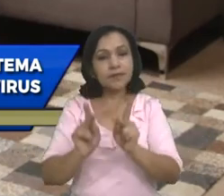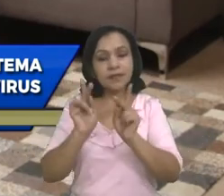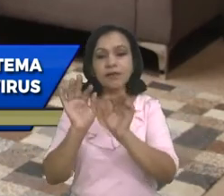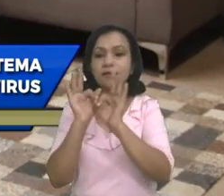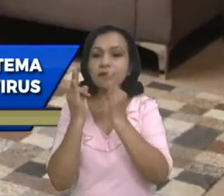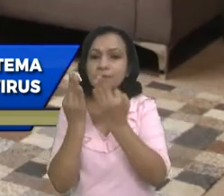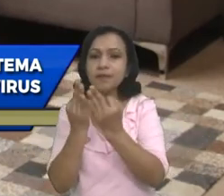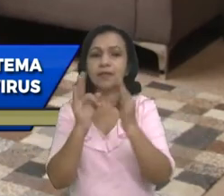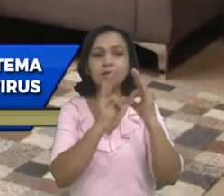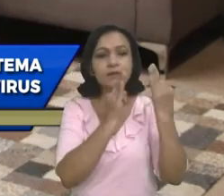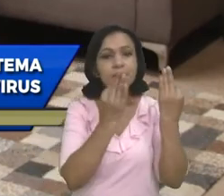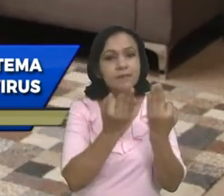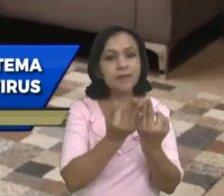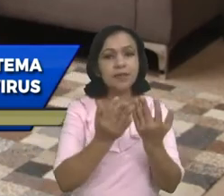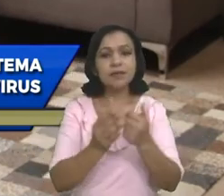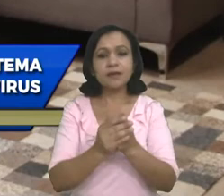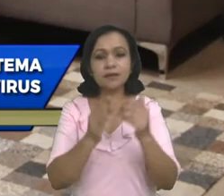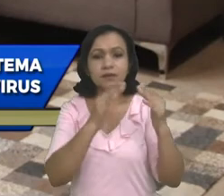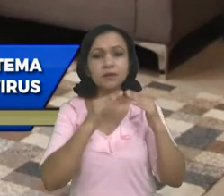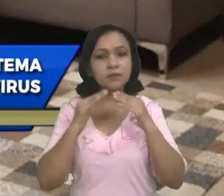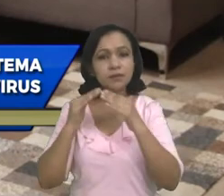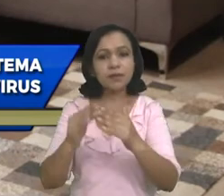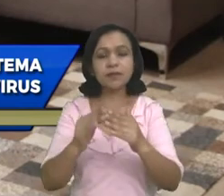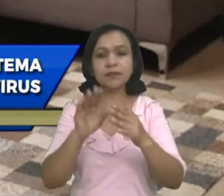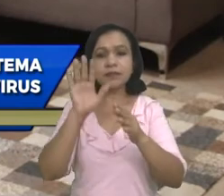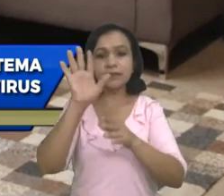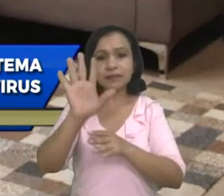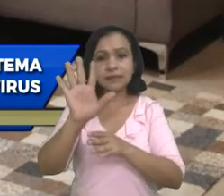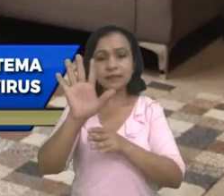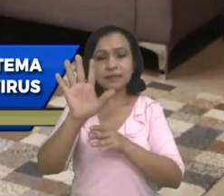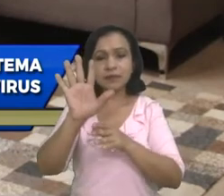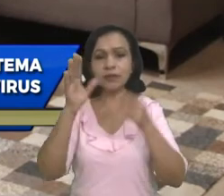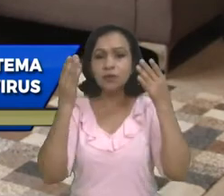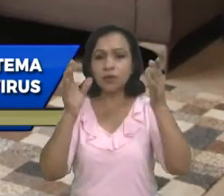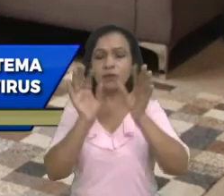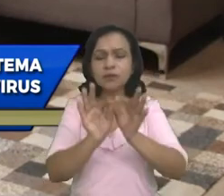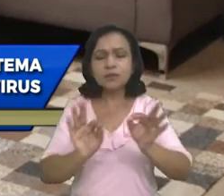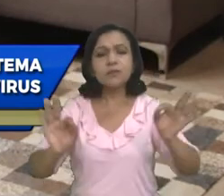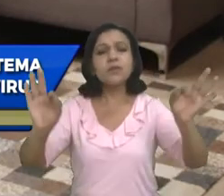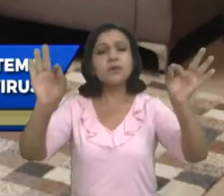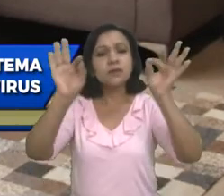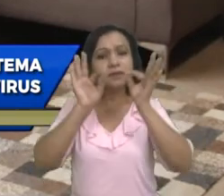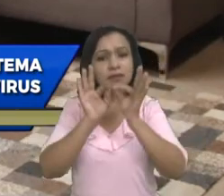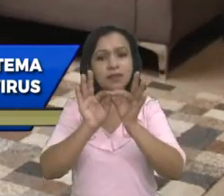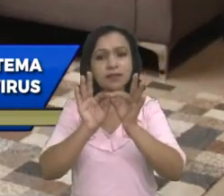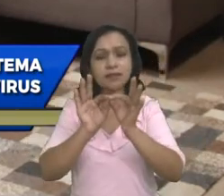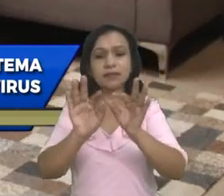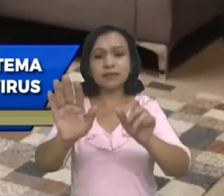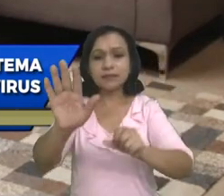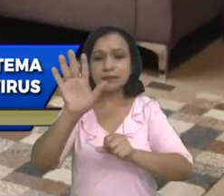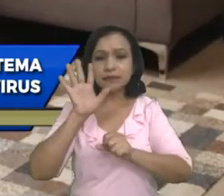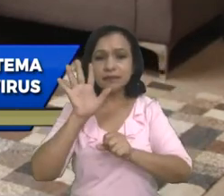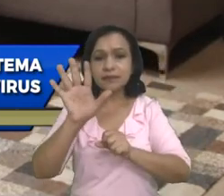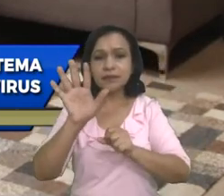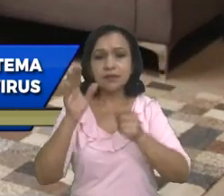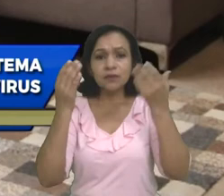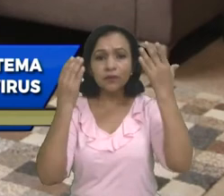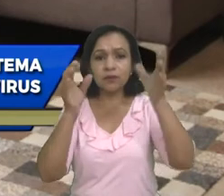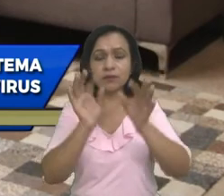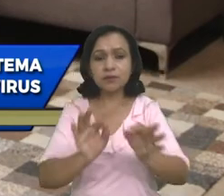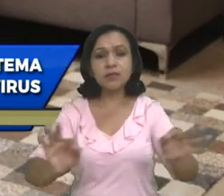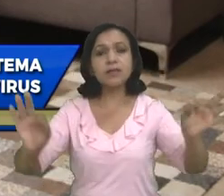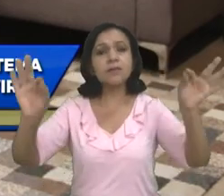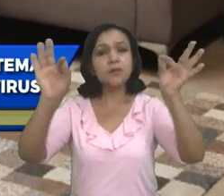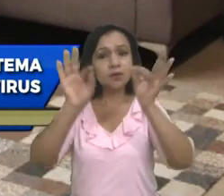familia en cada una de las comunidades son cinco elementos clave y de a 25 elementos clave desde el